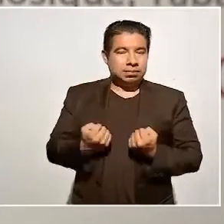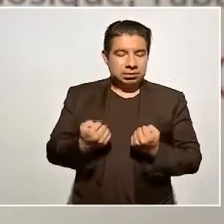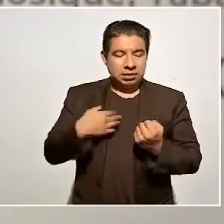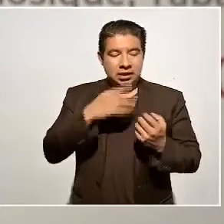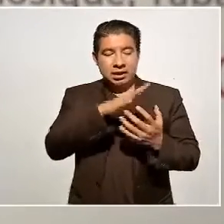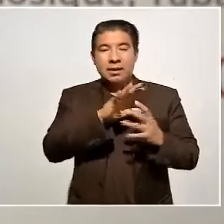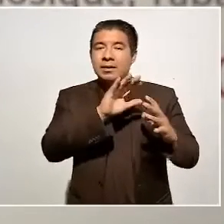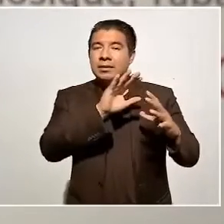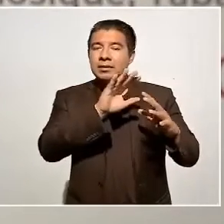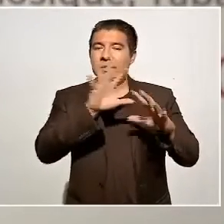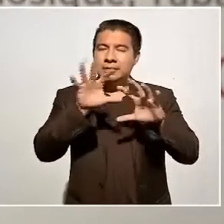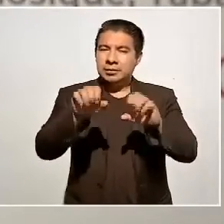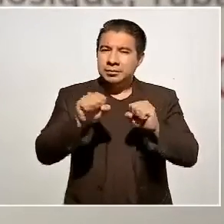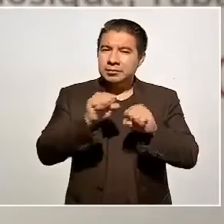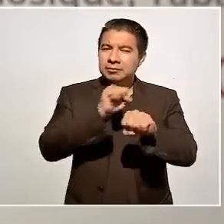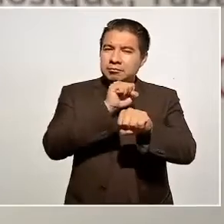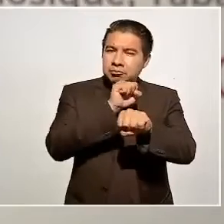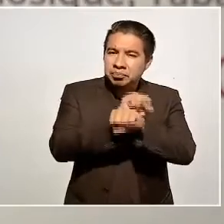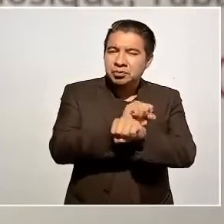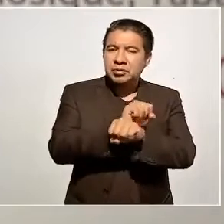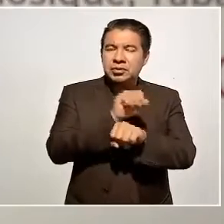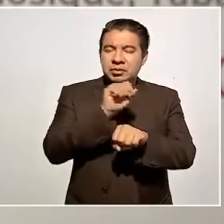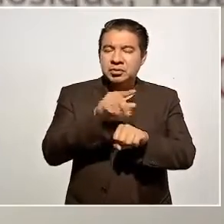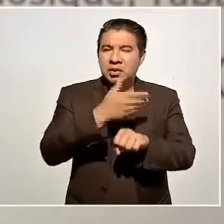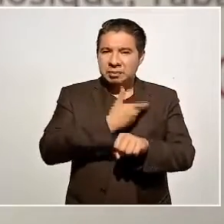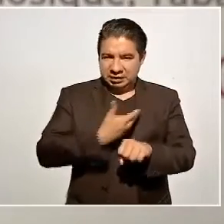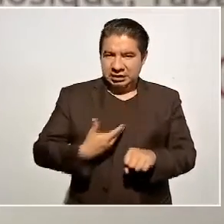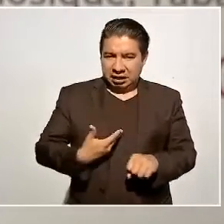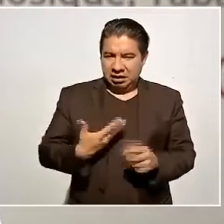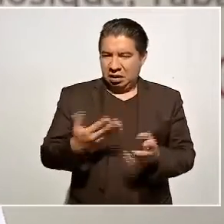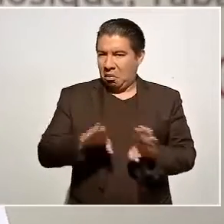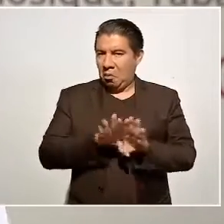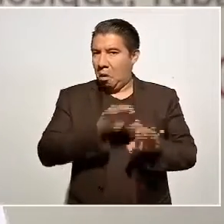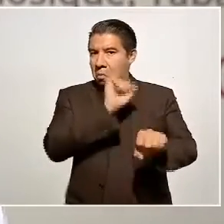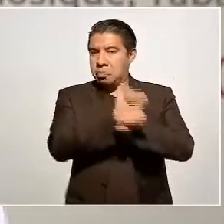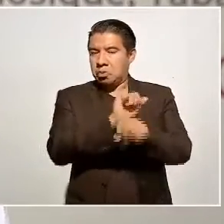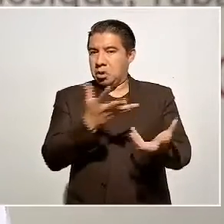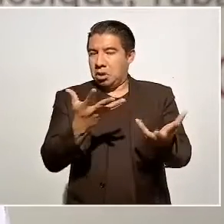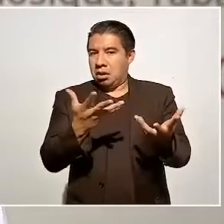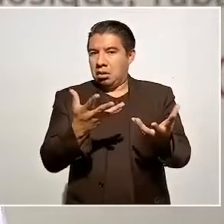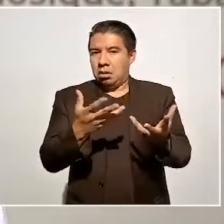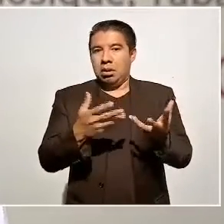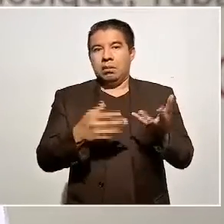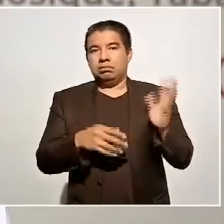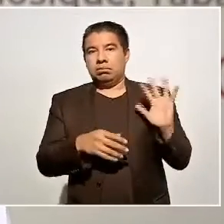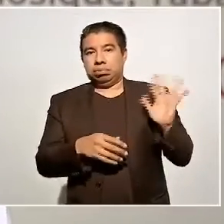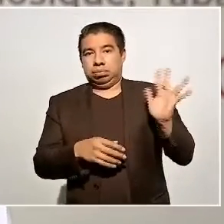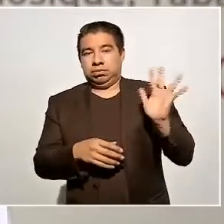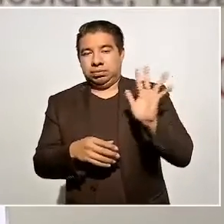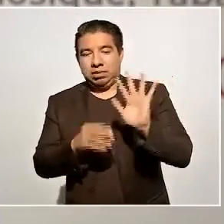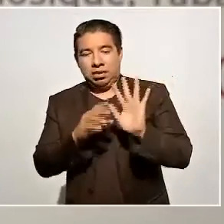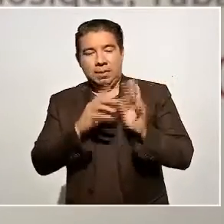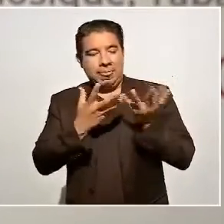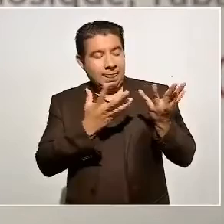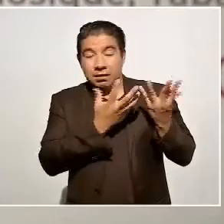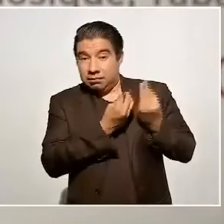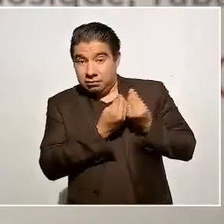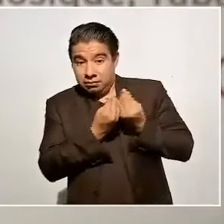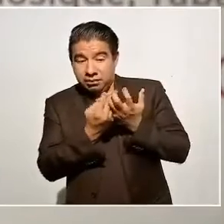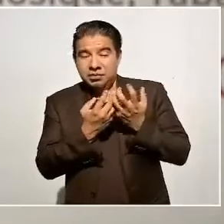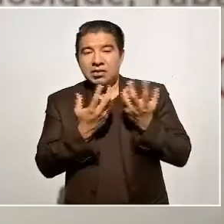preso, el presidente, van con una de